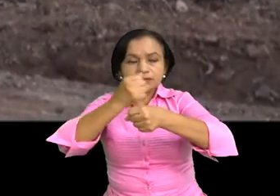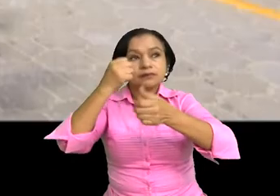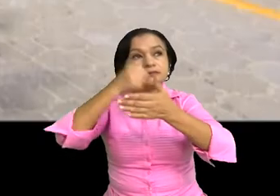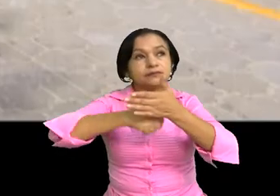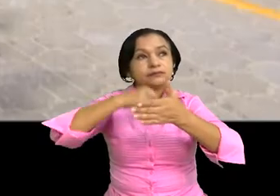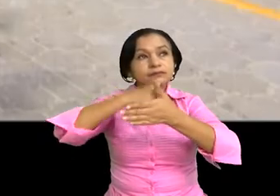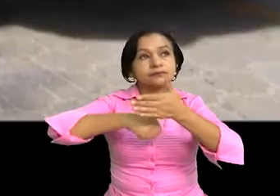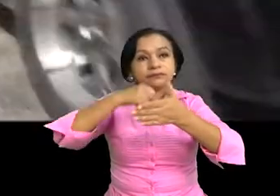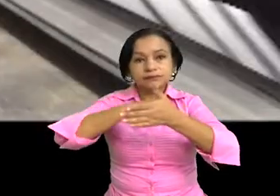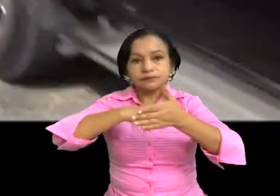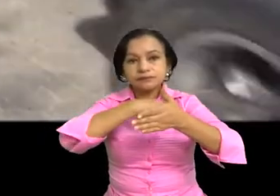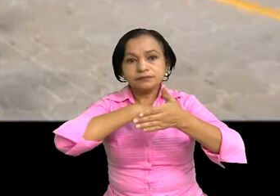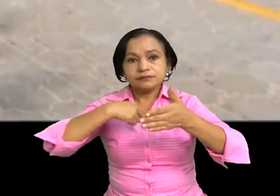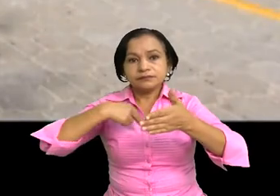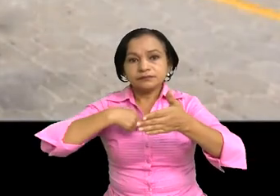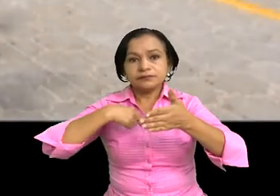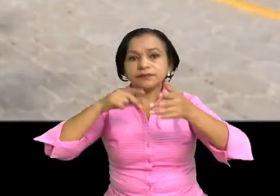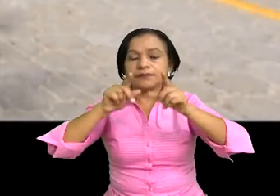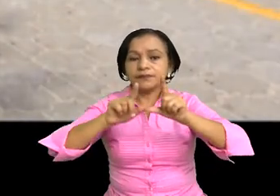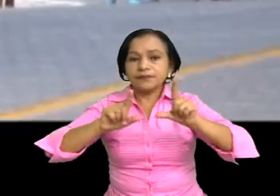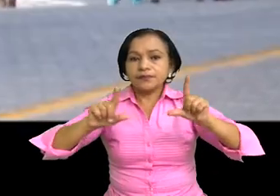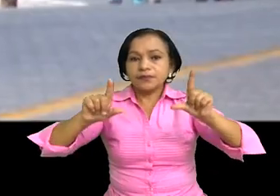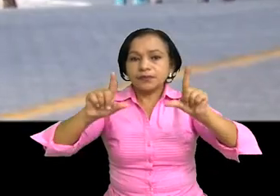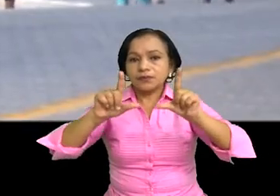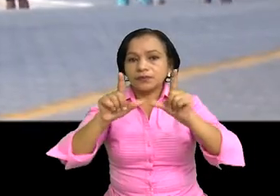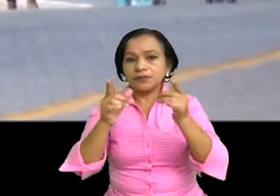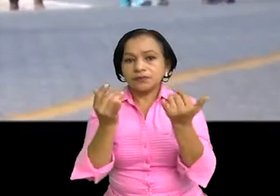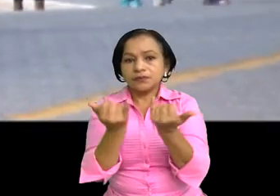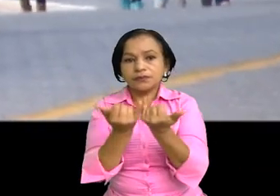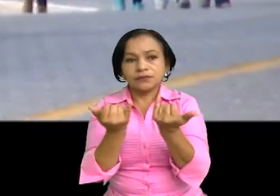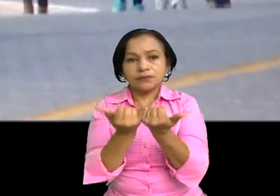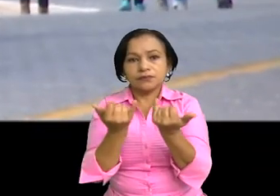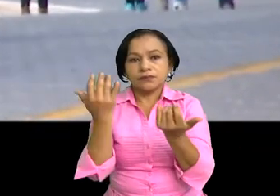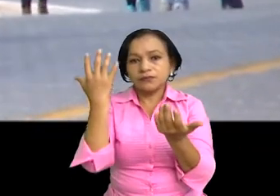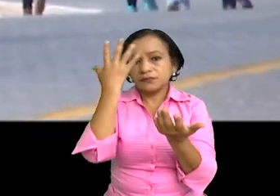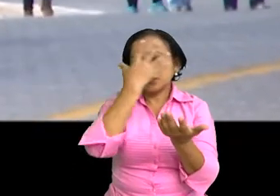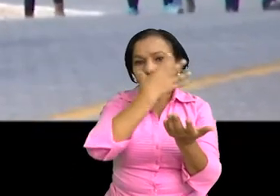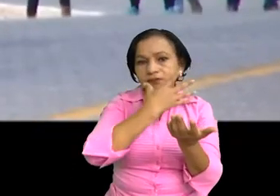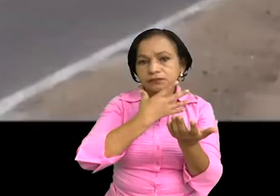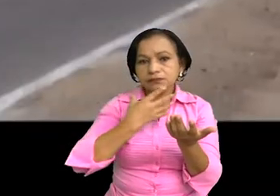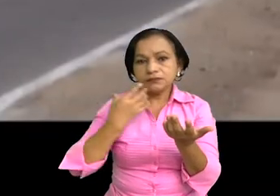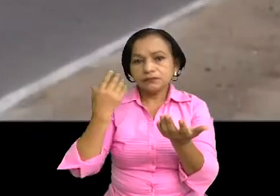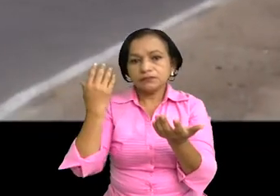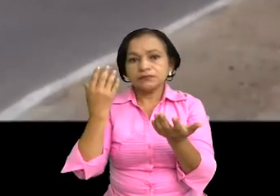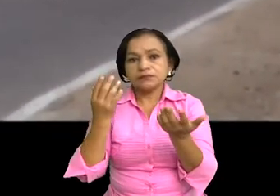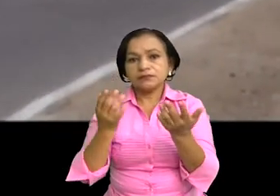que se realizan en esa zona turística de nuestro país, bellísima.